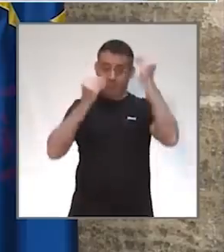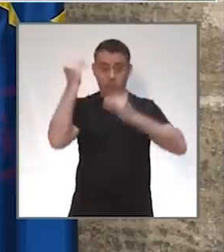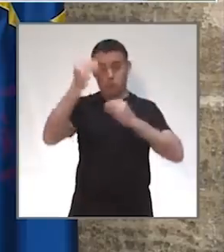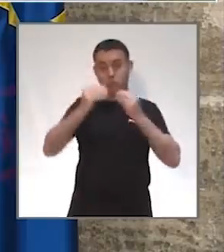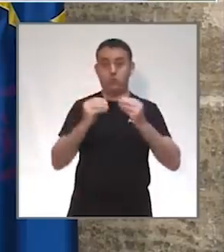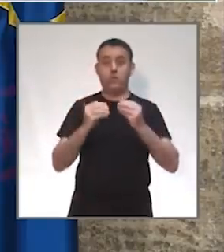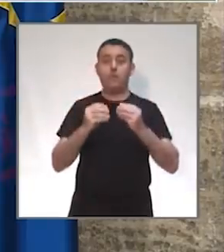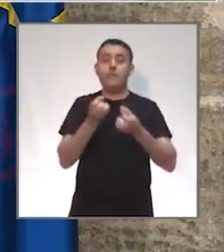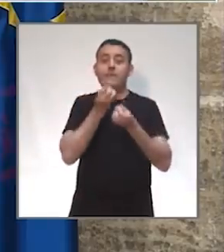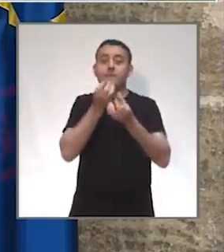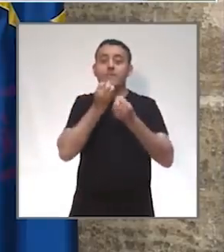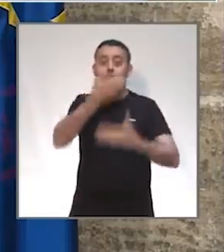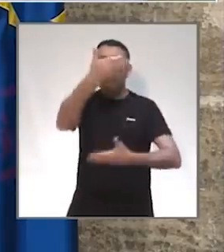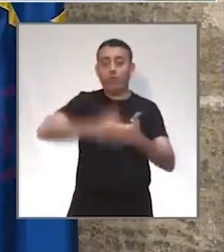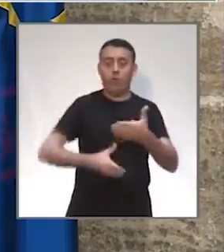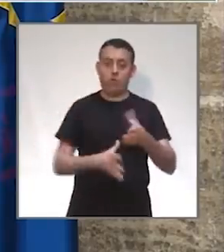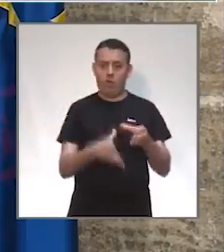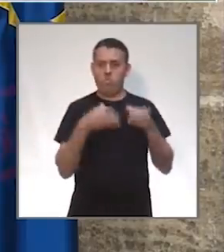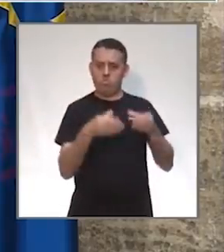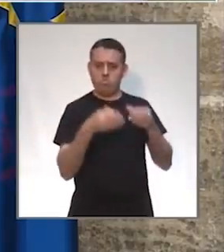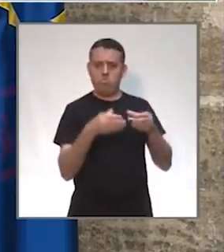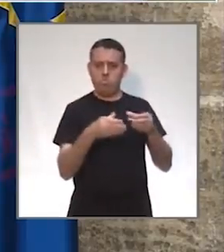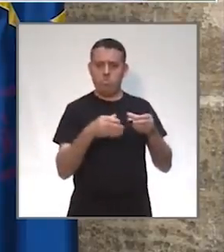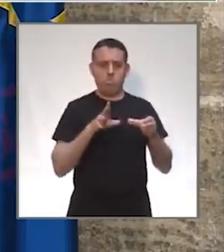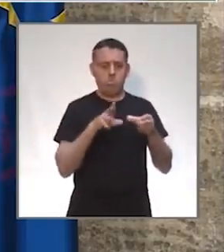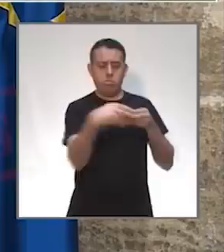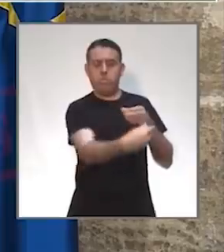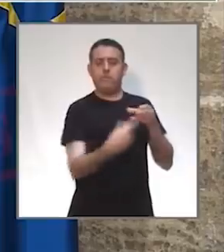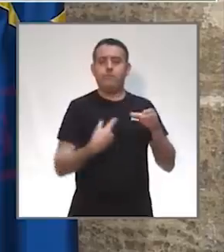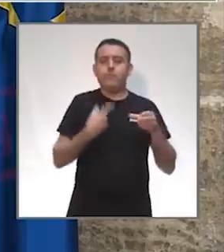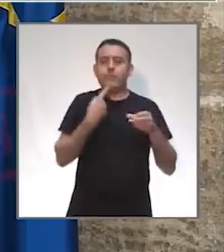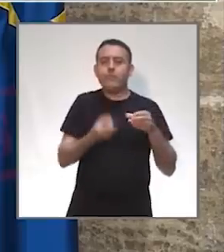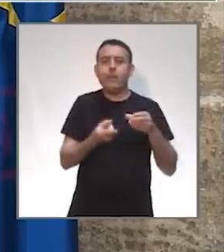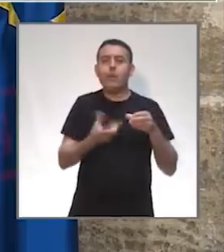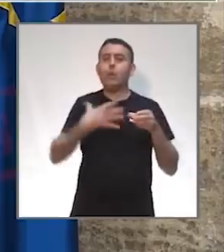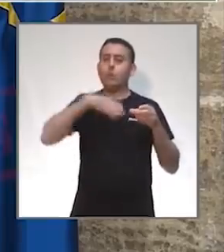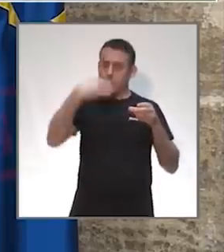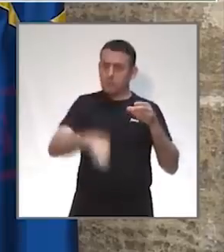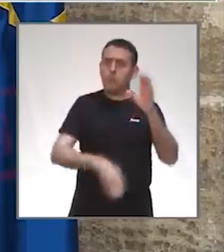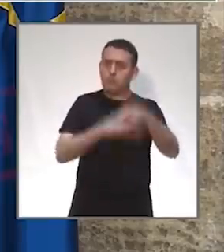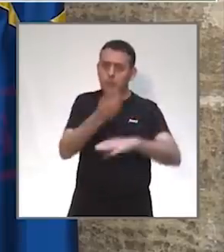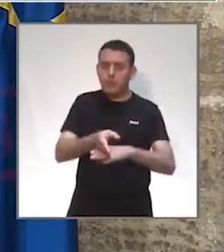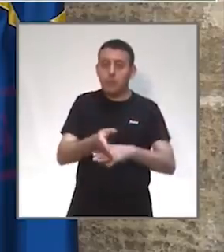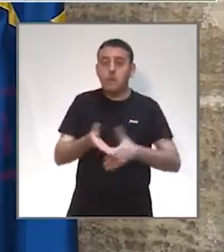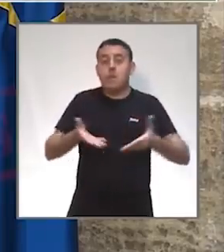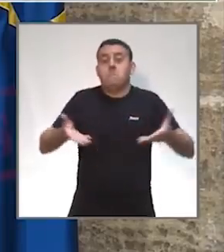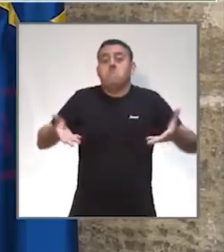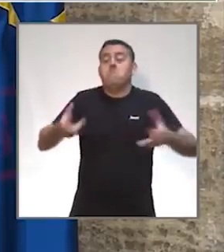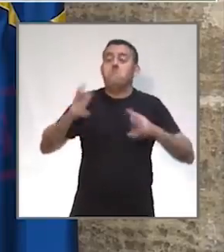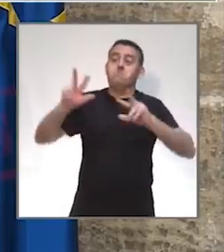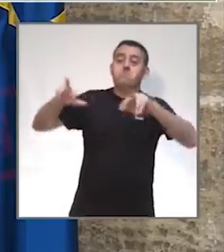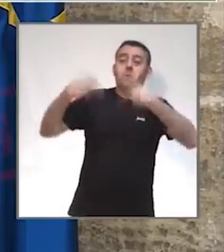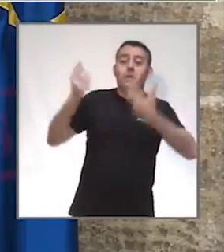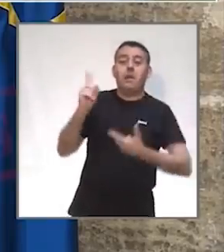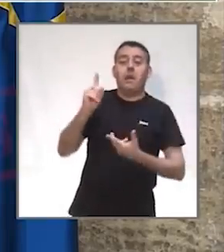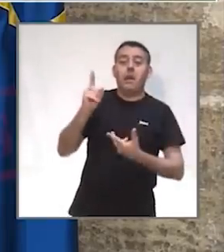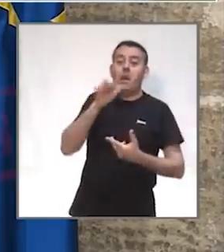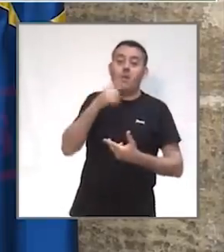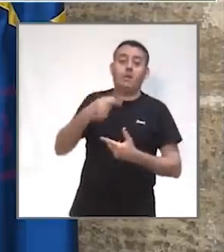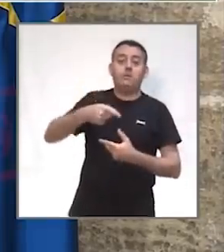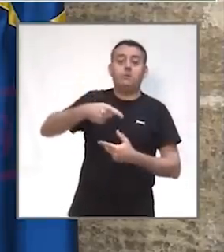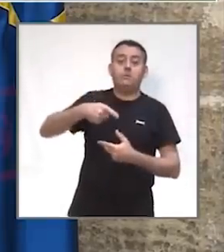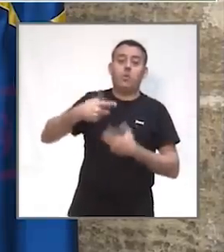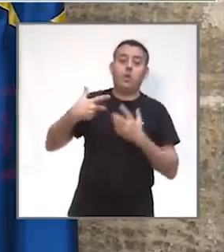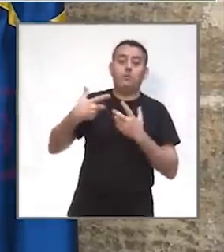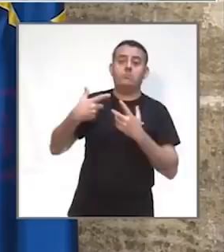esos criterios, no se han dado criterios, ni forma de actuar, ni protocolos de seguridad, ni la razón por la cual... ¿Sabe